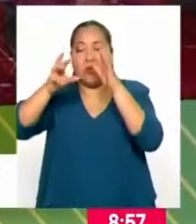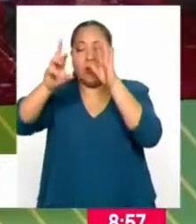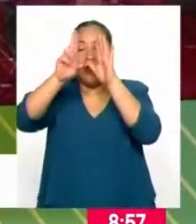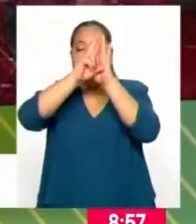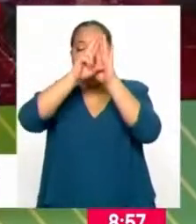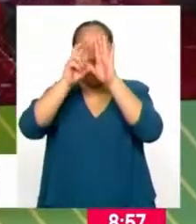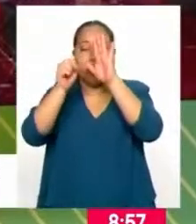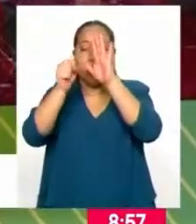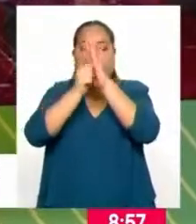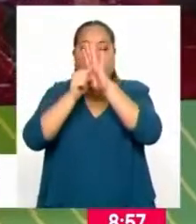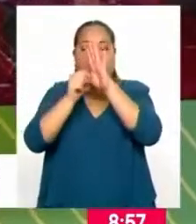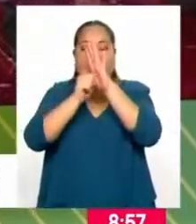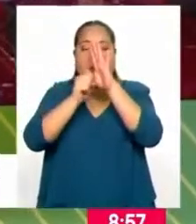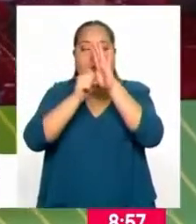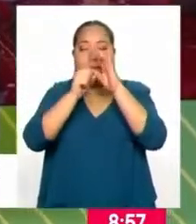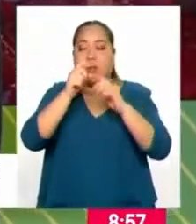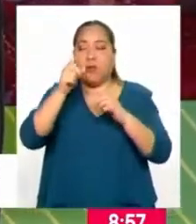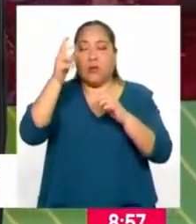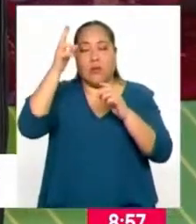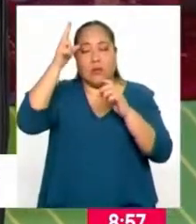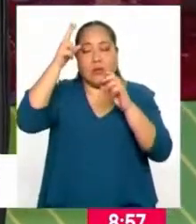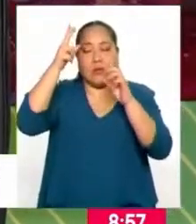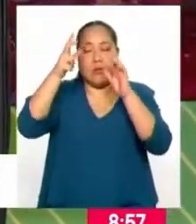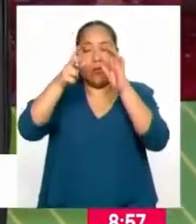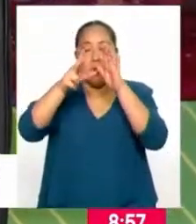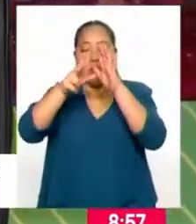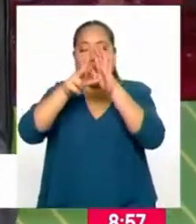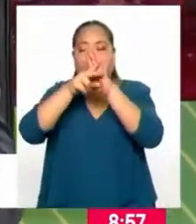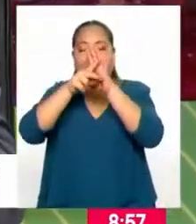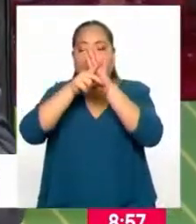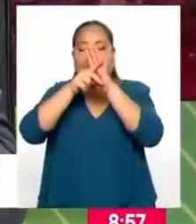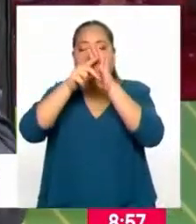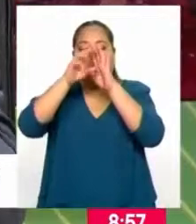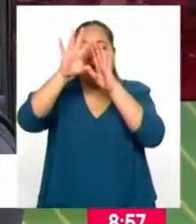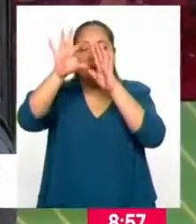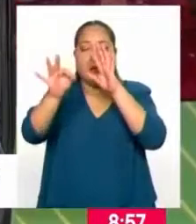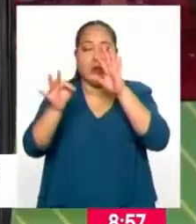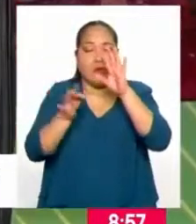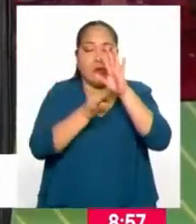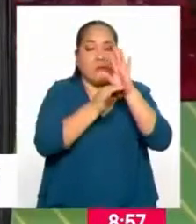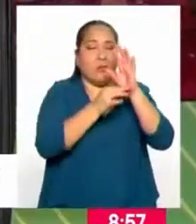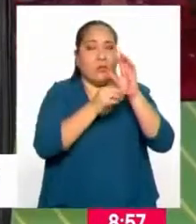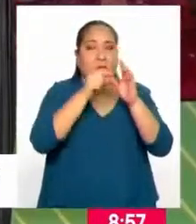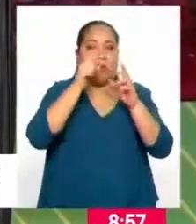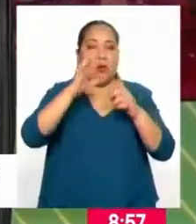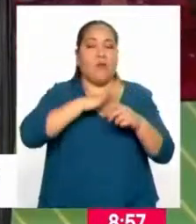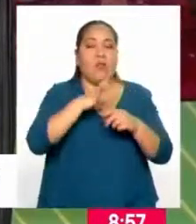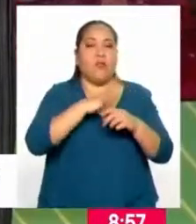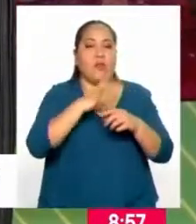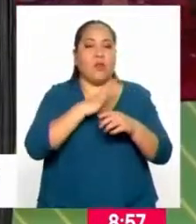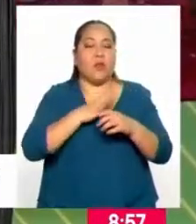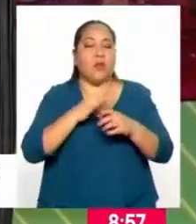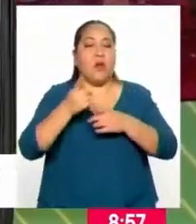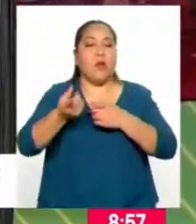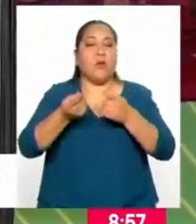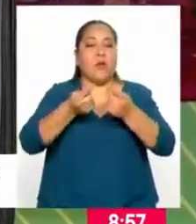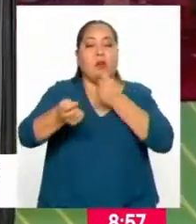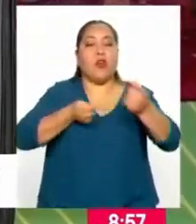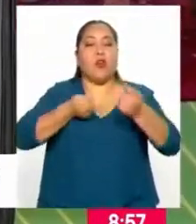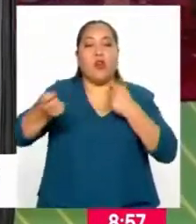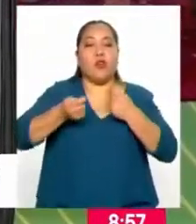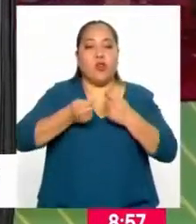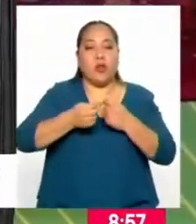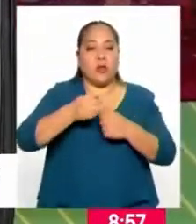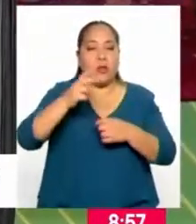acusatoria o no. Si la dictase, le abre paso a la Fiscalía para que esa denuncia se formalice previo control del juez de